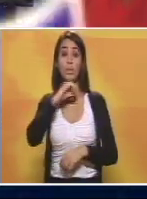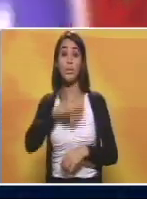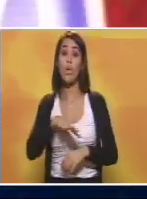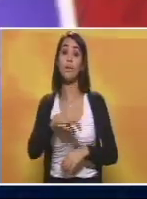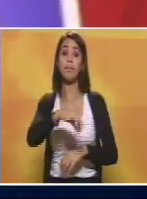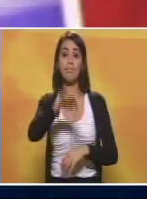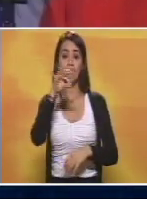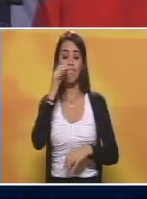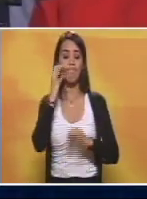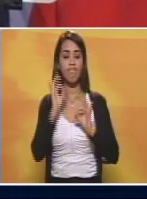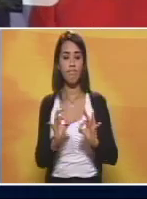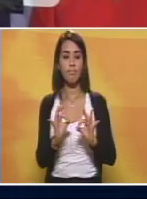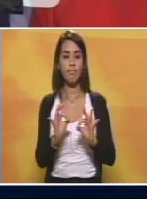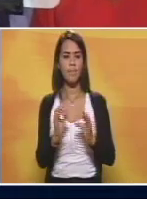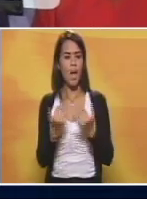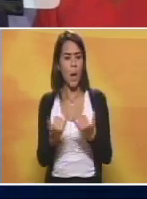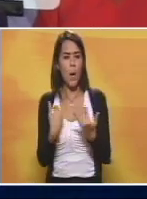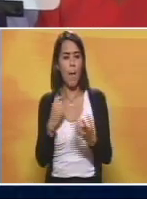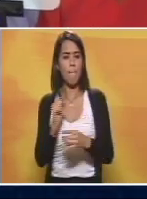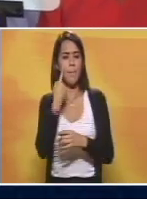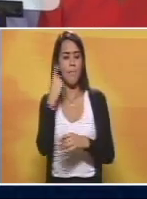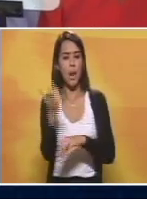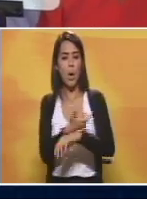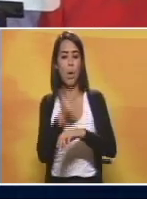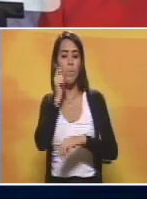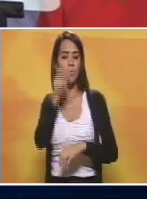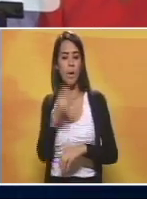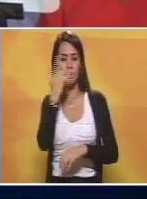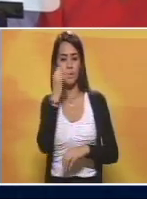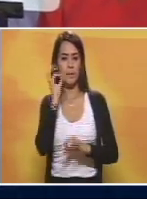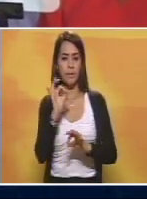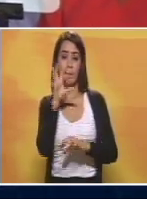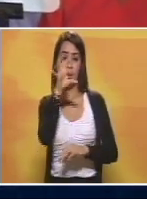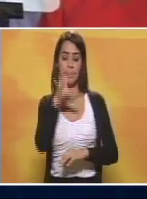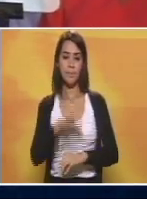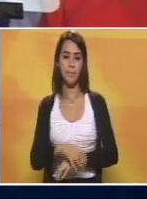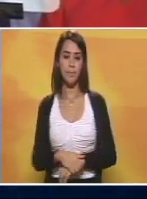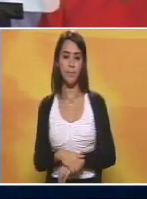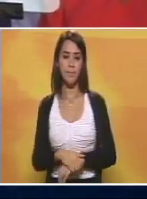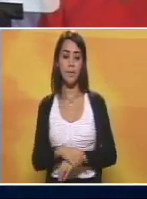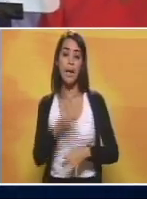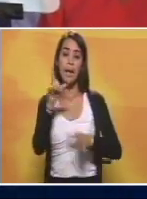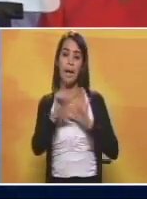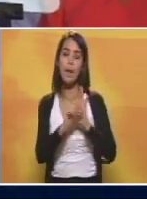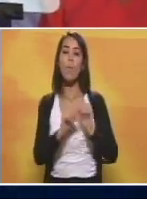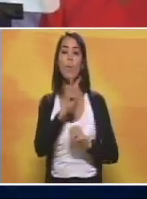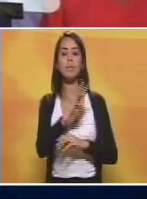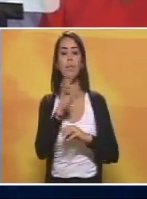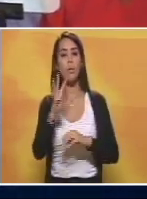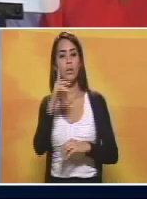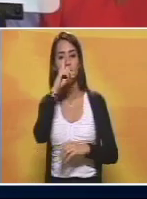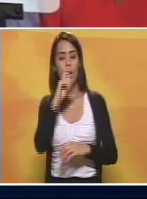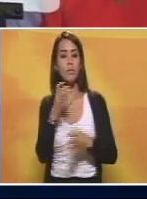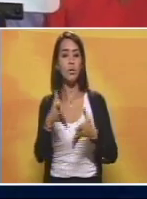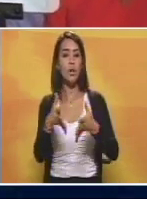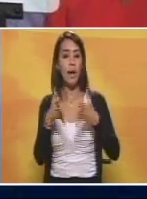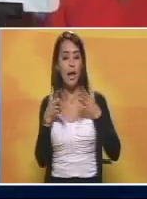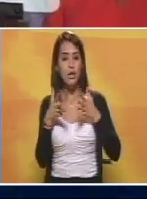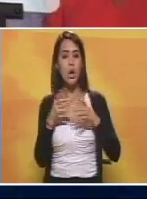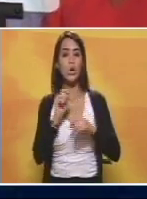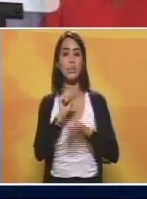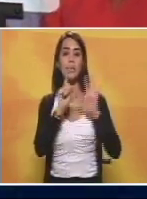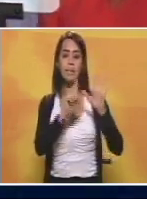que podría llevarla a convertirse en la primera gobernadora afroamericano del país la legisladora de 44 años ganó las primarias con 70 y